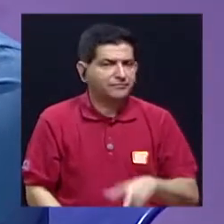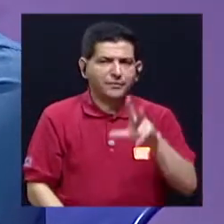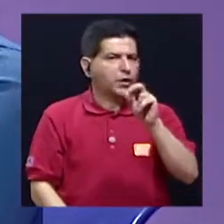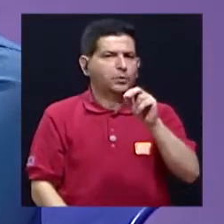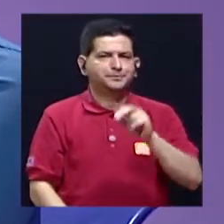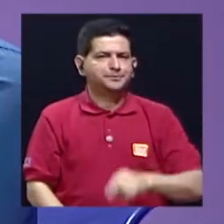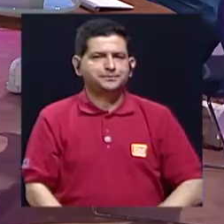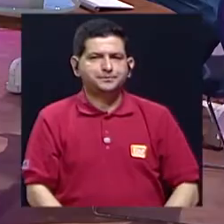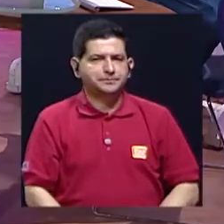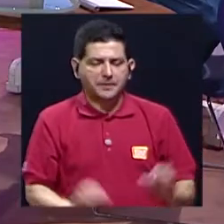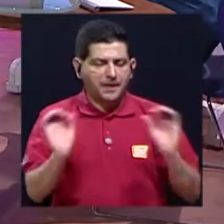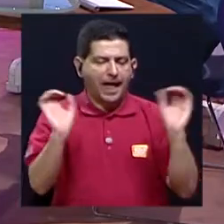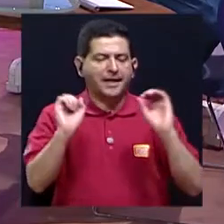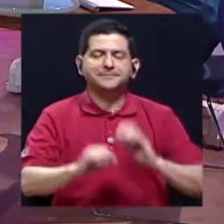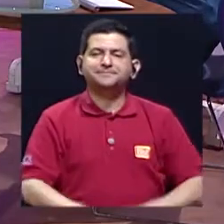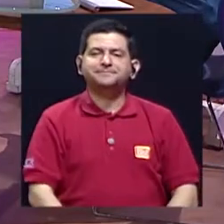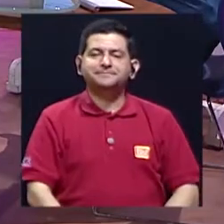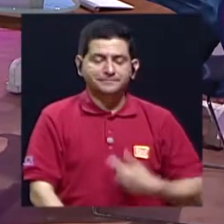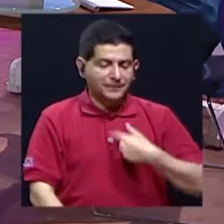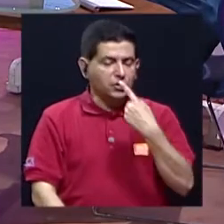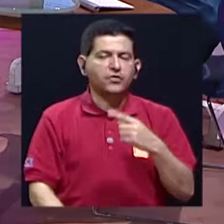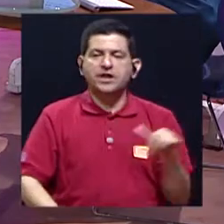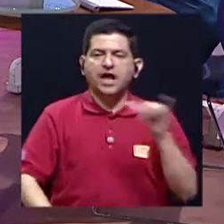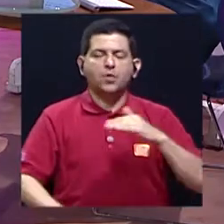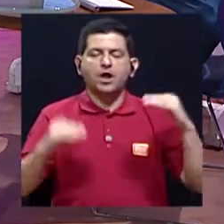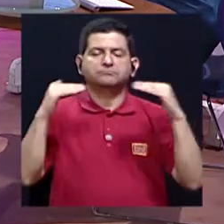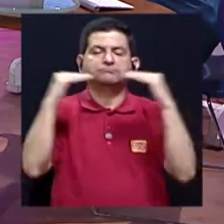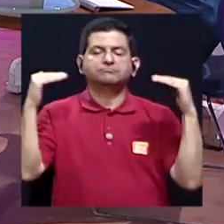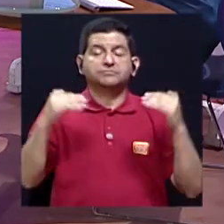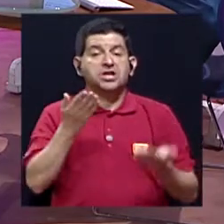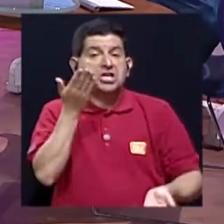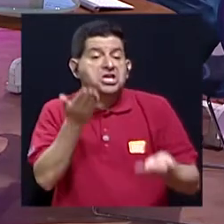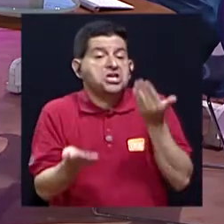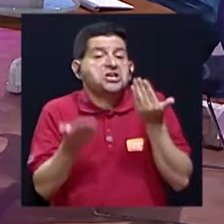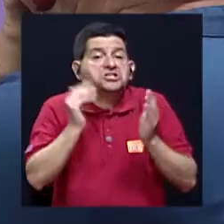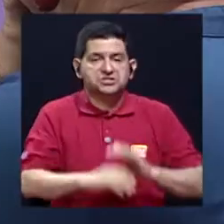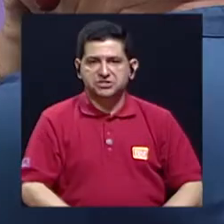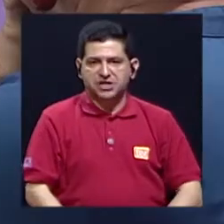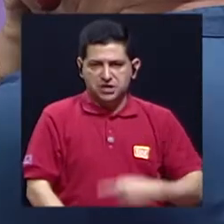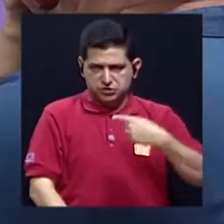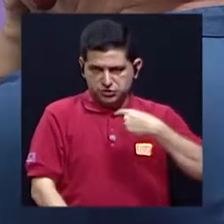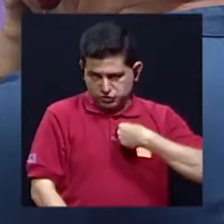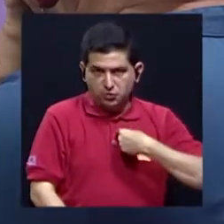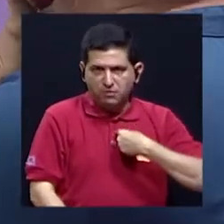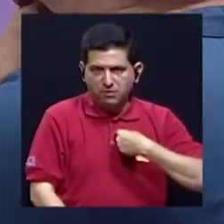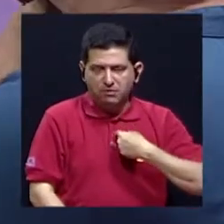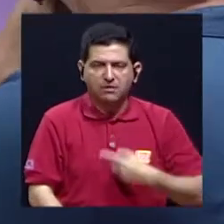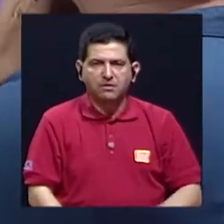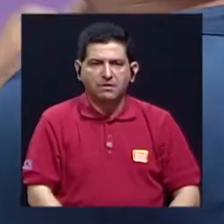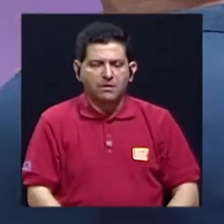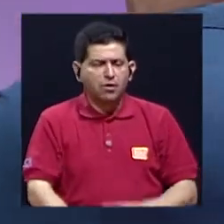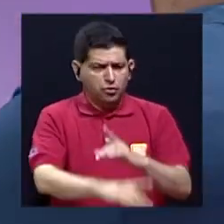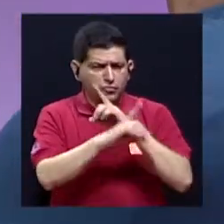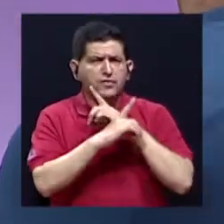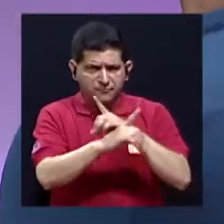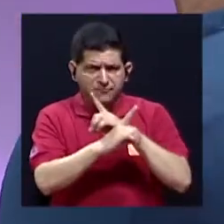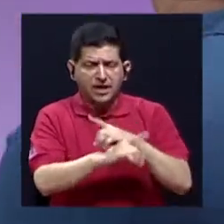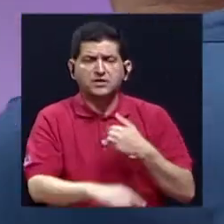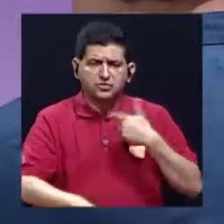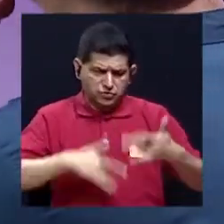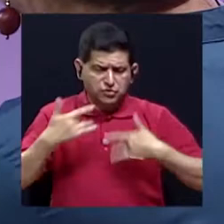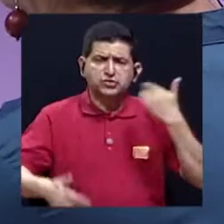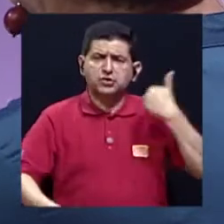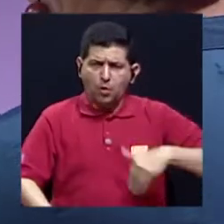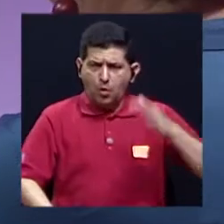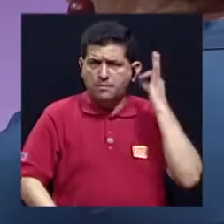No, para nada. Yo le diría que estamos de tú a tú. ¿Y quién quita? Yo conste que defiendo, o sea, yo siento